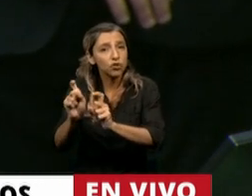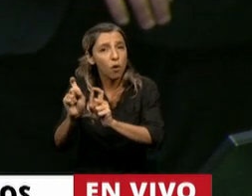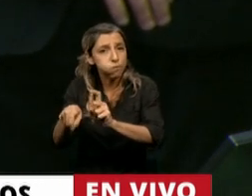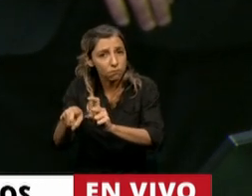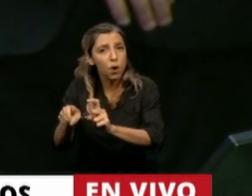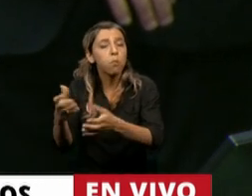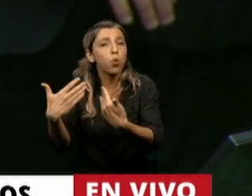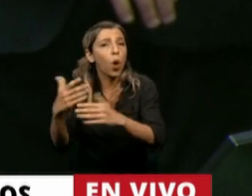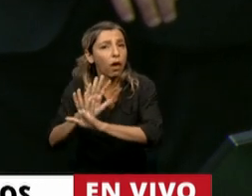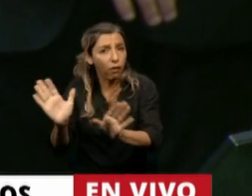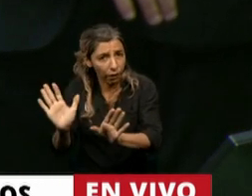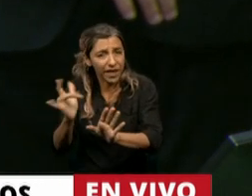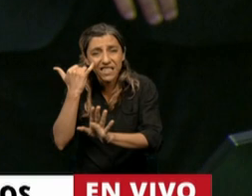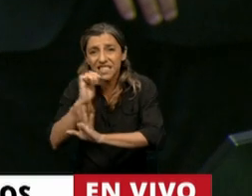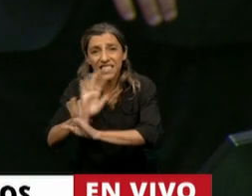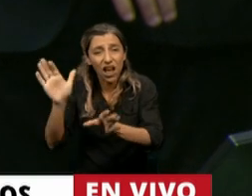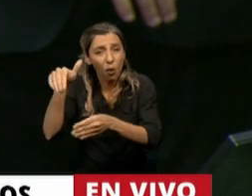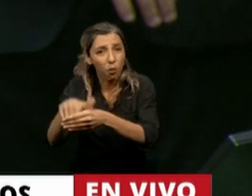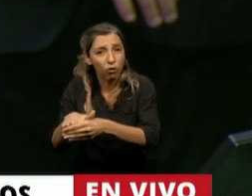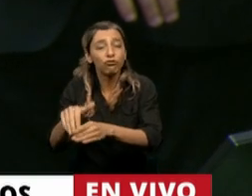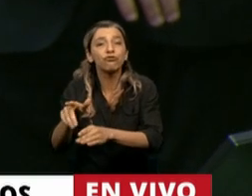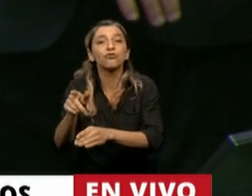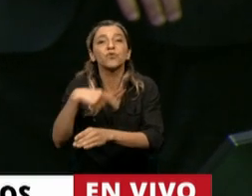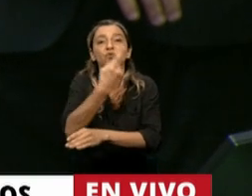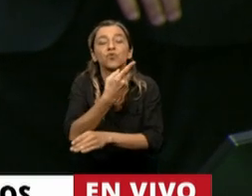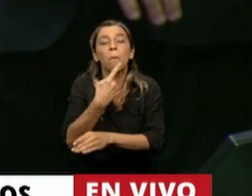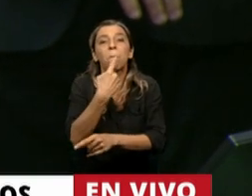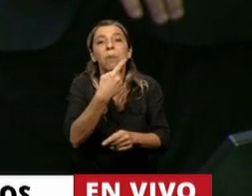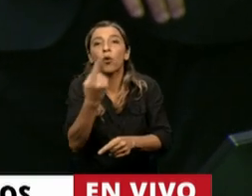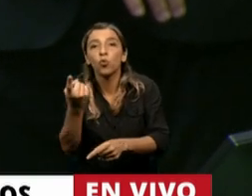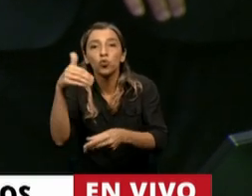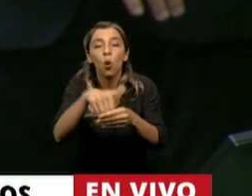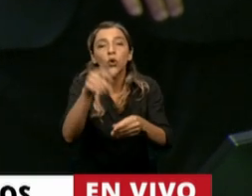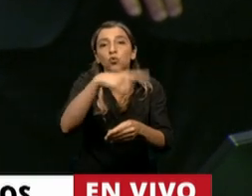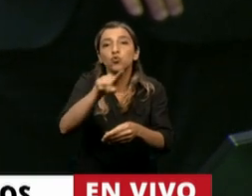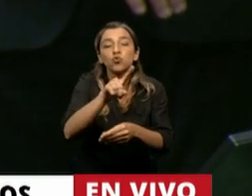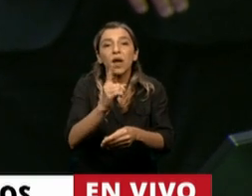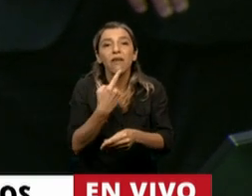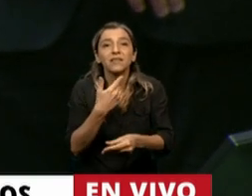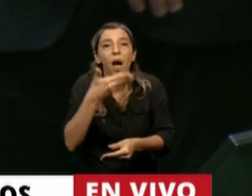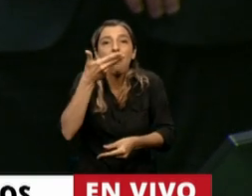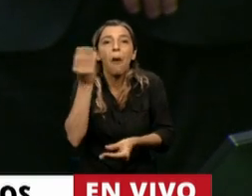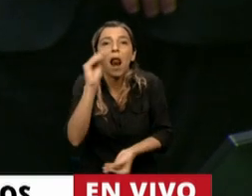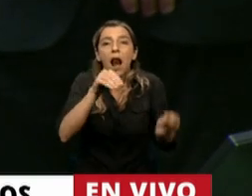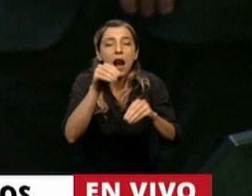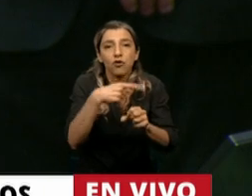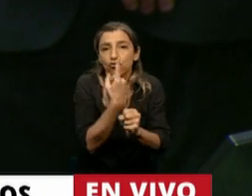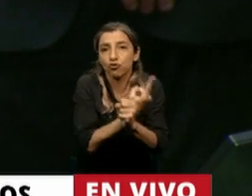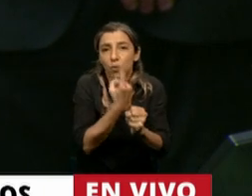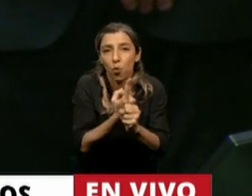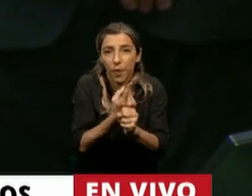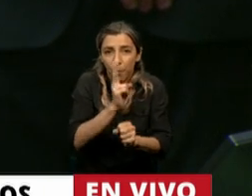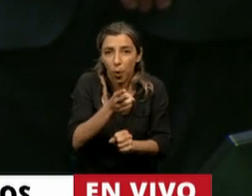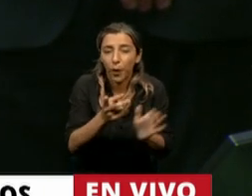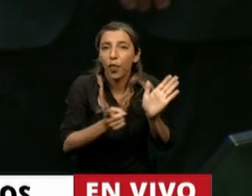sistema bpn y por lo tanto no se pueden hacer apreciaciones lo reitero y lo dice el protocolo diputado